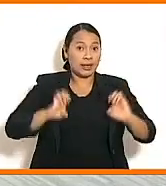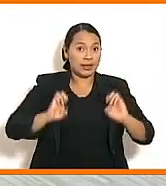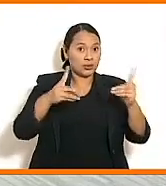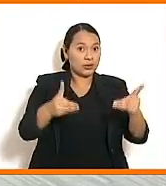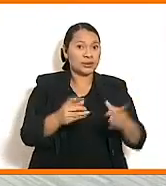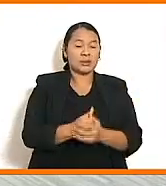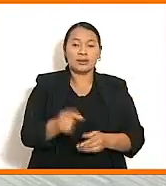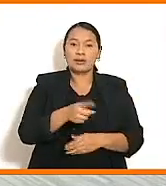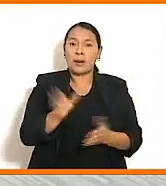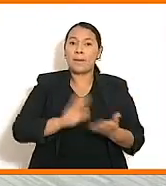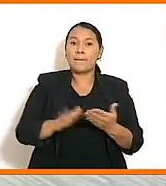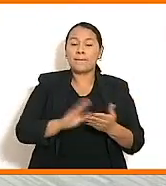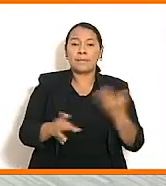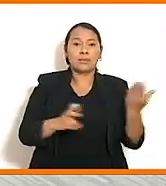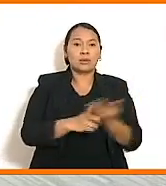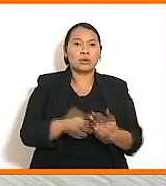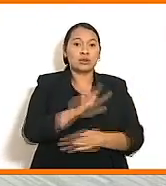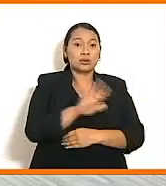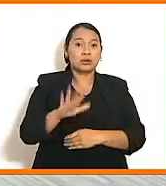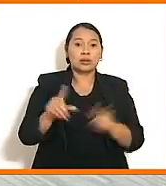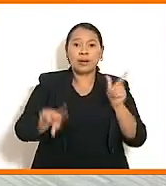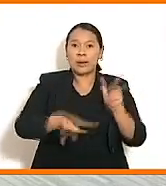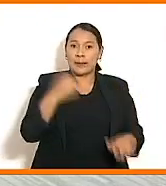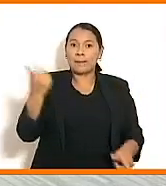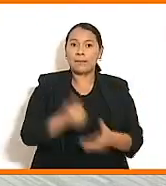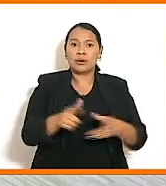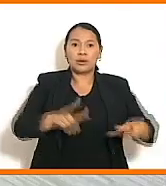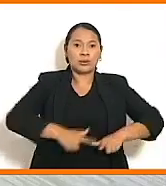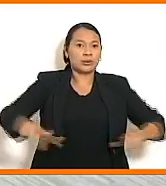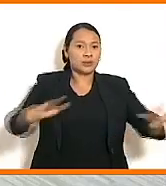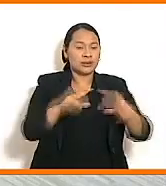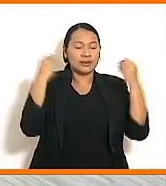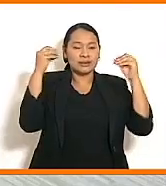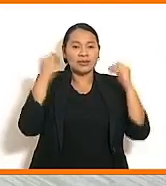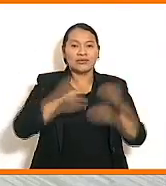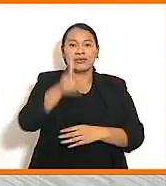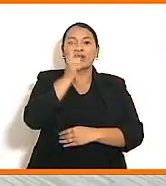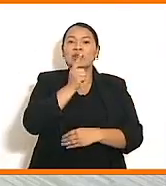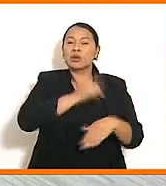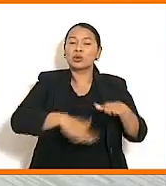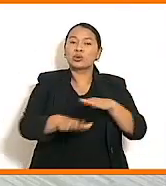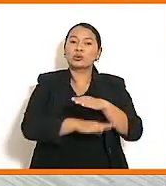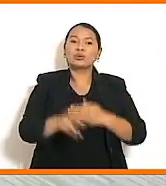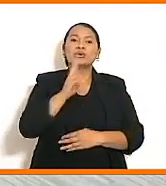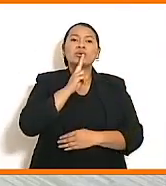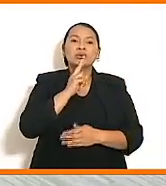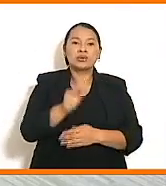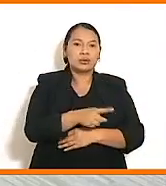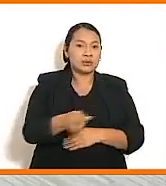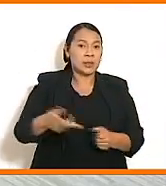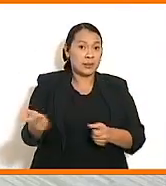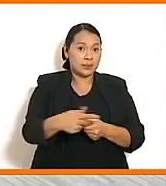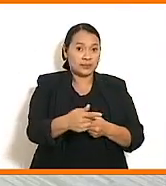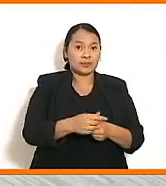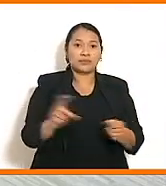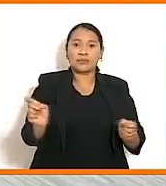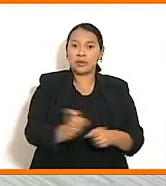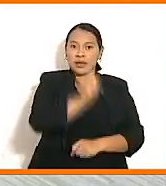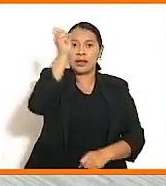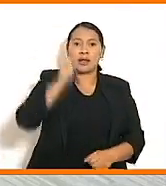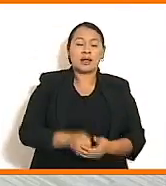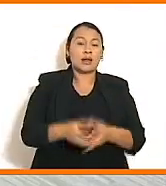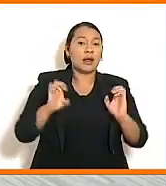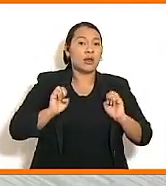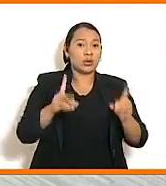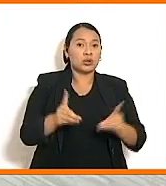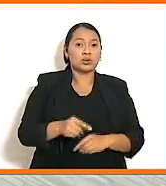lempiras en los puntos de venta Loto, Loto Centros y kioscos a nivel nacional, podrás participar para ganarte una beca para vos o